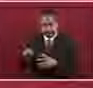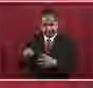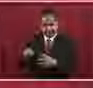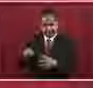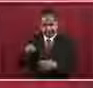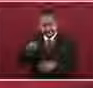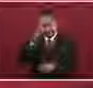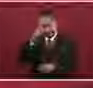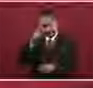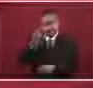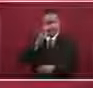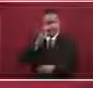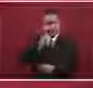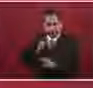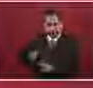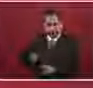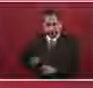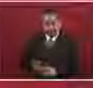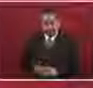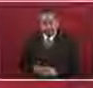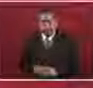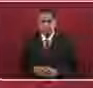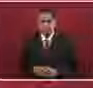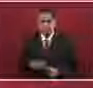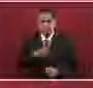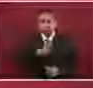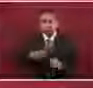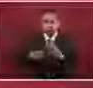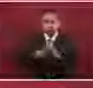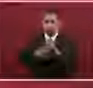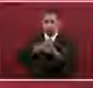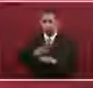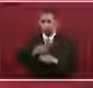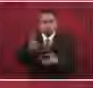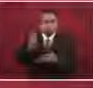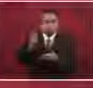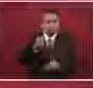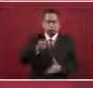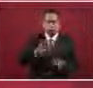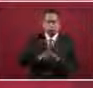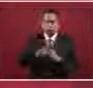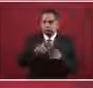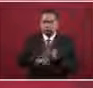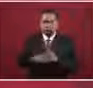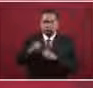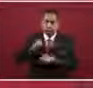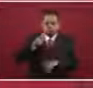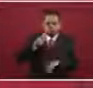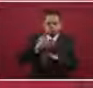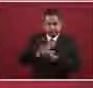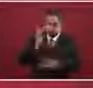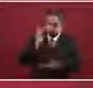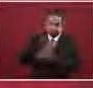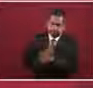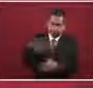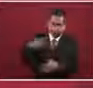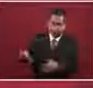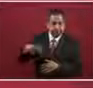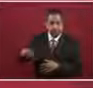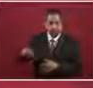a la Cámara de Diputados, en lo que tiene que ver con el presupuesto. Es la facultad exclusiva de la Cámara de